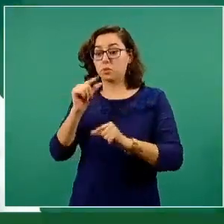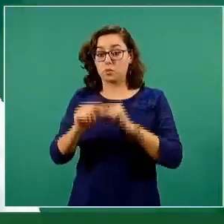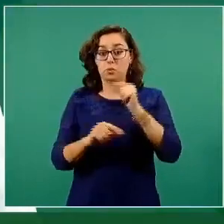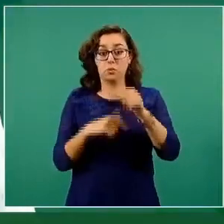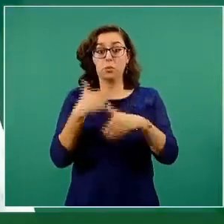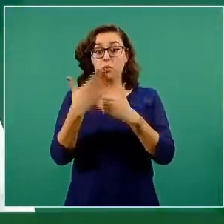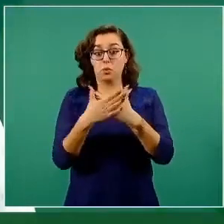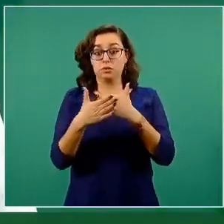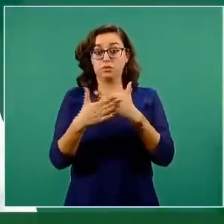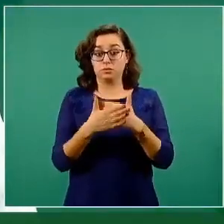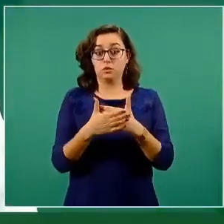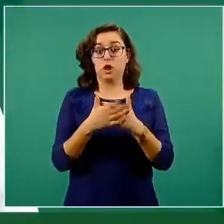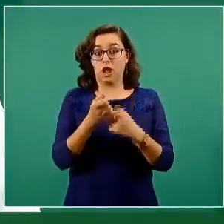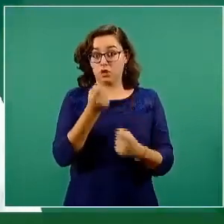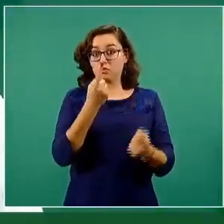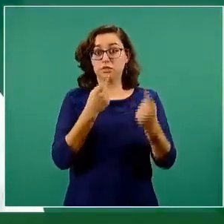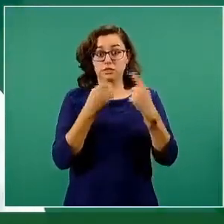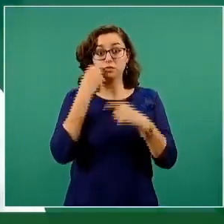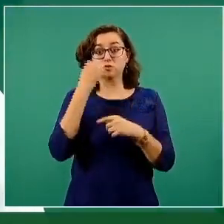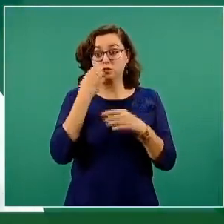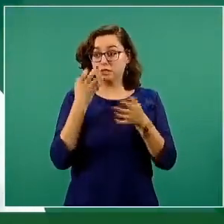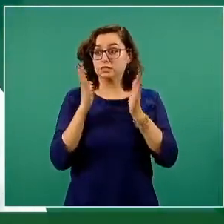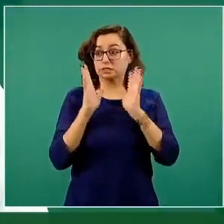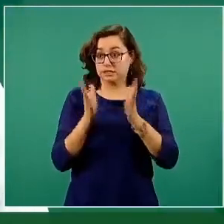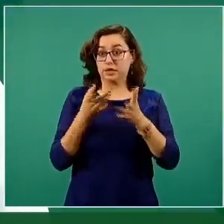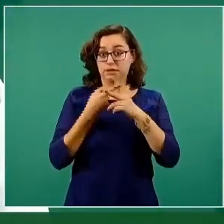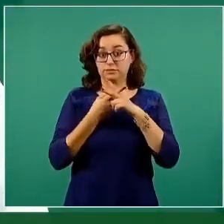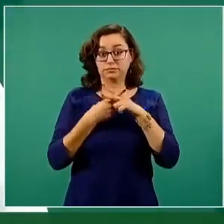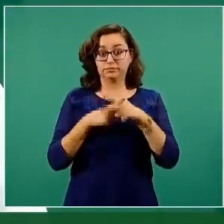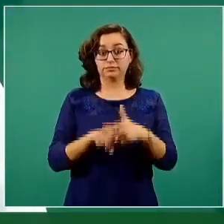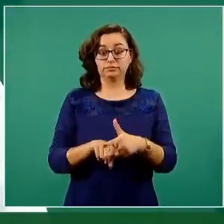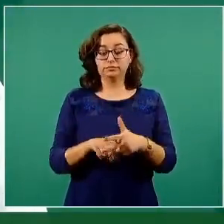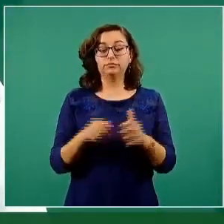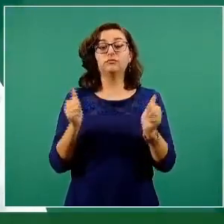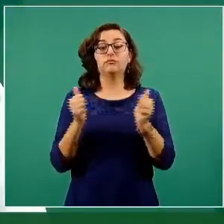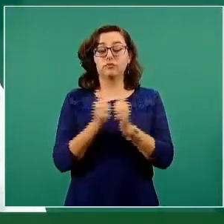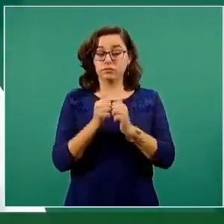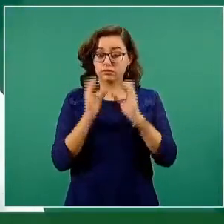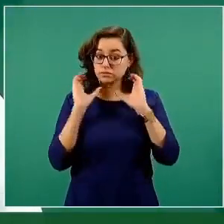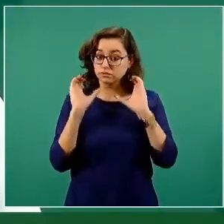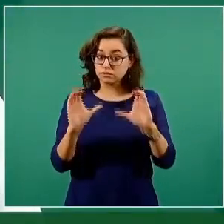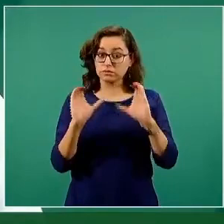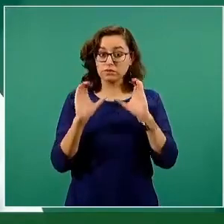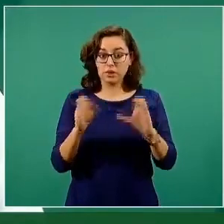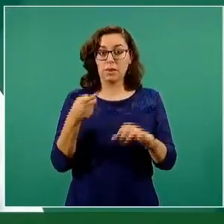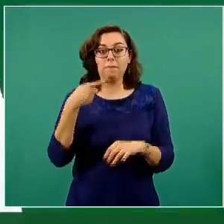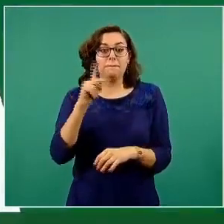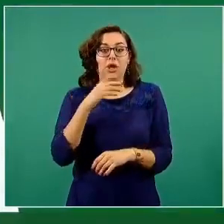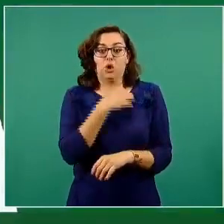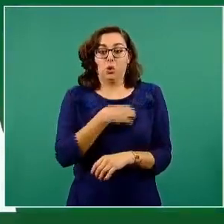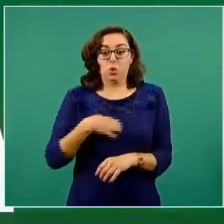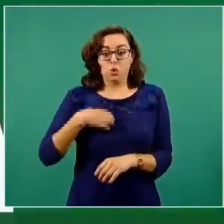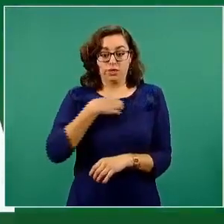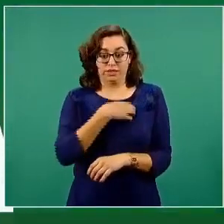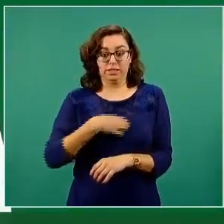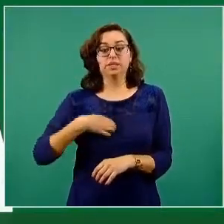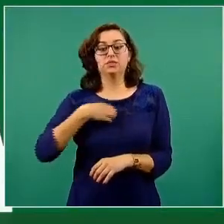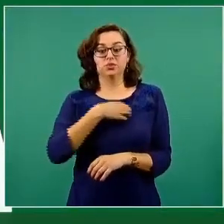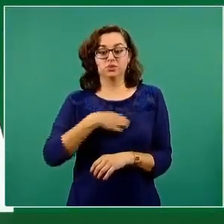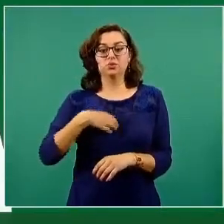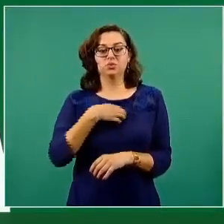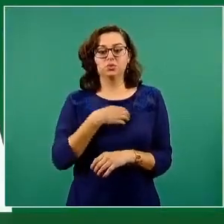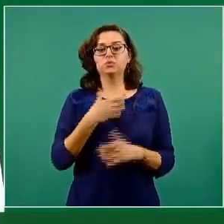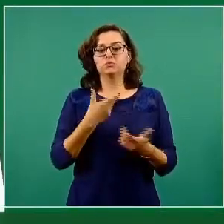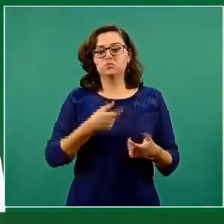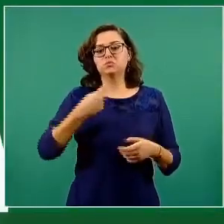y están con gran entusiasmo de hacerlo, por supuesto con cautela, pero con mucho entusiasmo de ya lograrlo, y estamos seguros que se